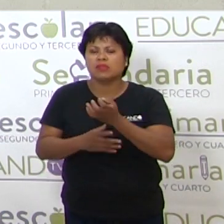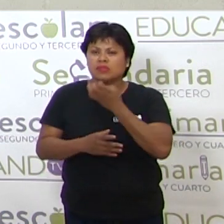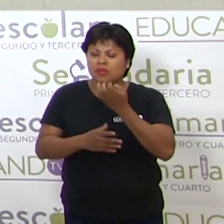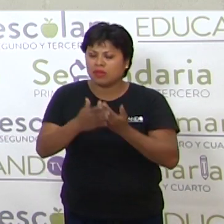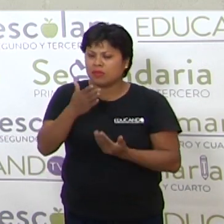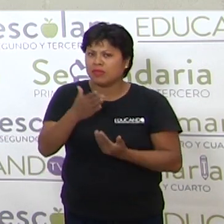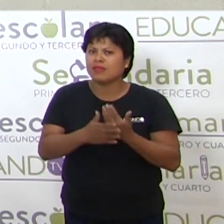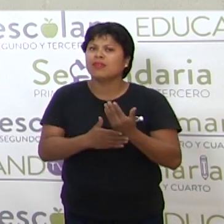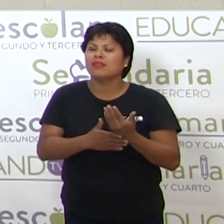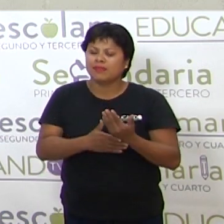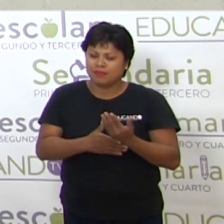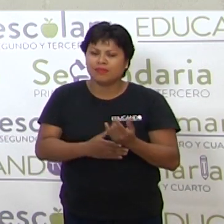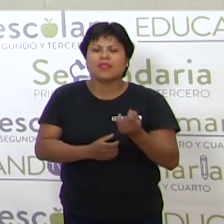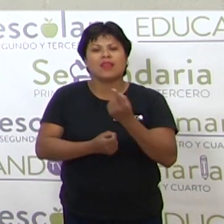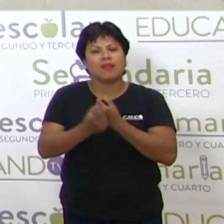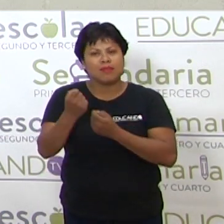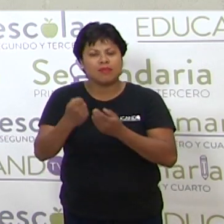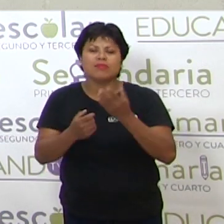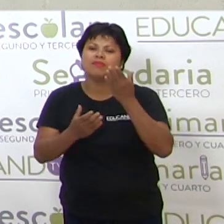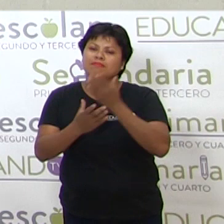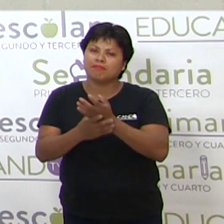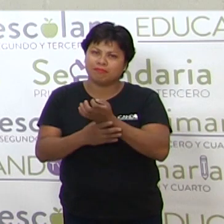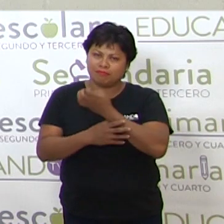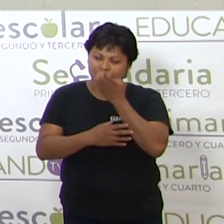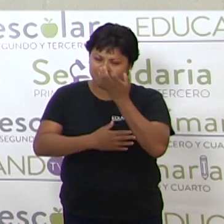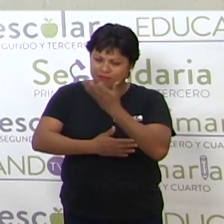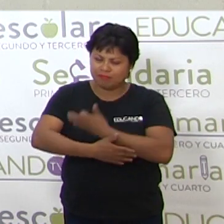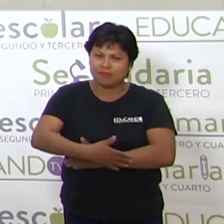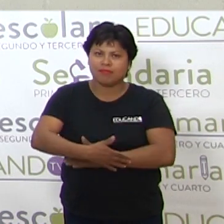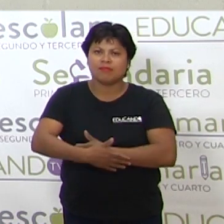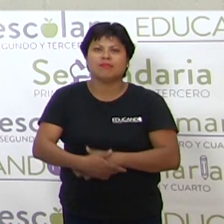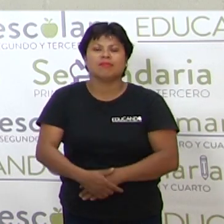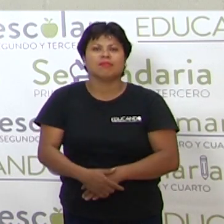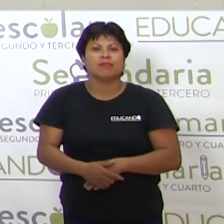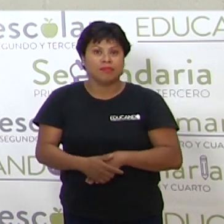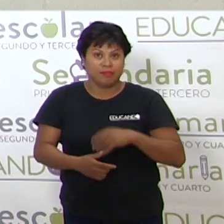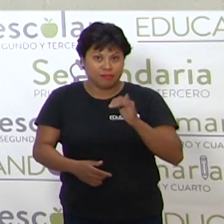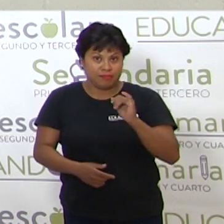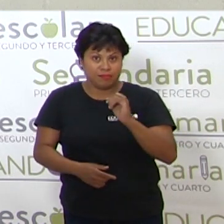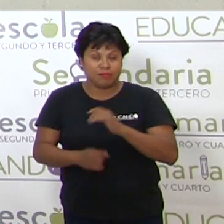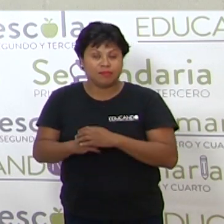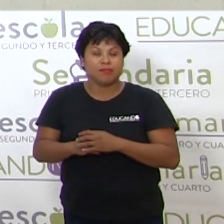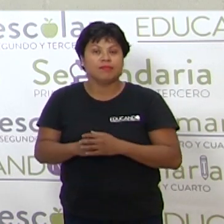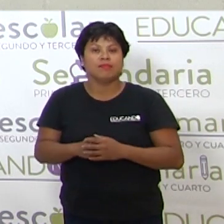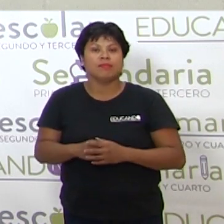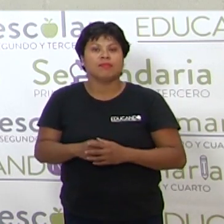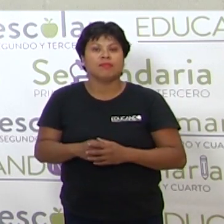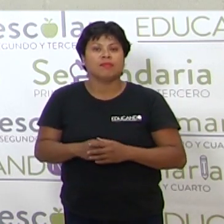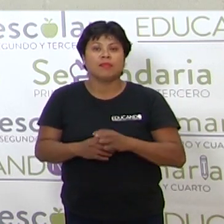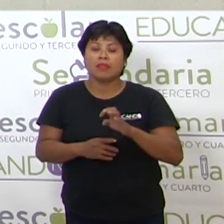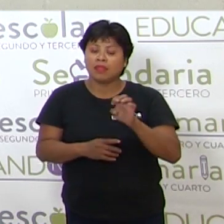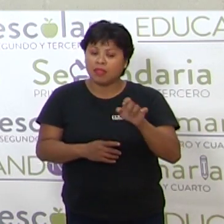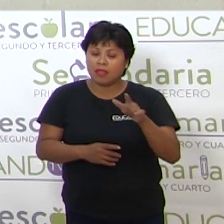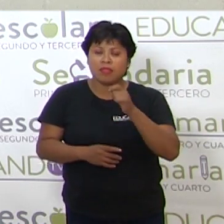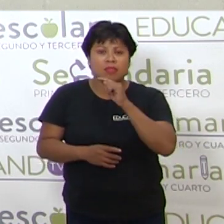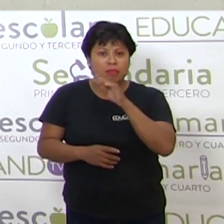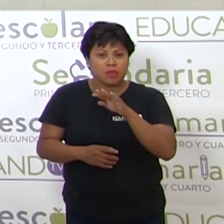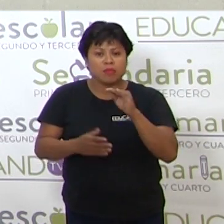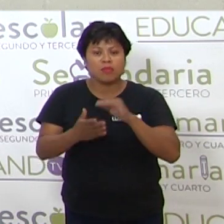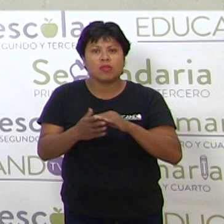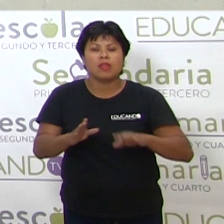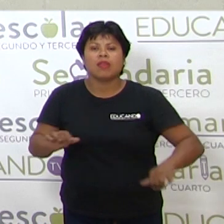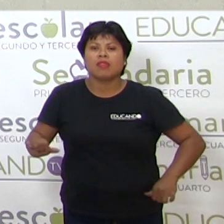mañana algunos otros acuden también en escuelas vespertinas verdad él también nos pone las